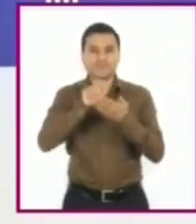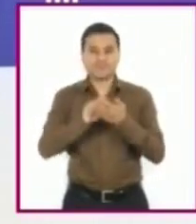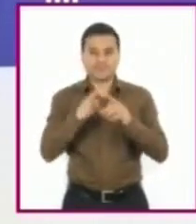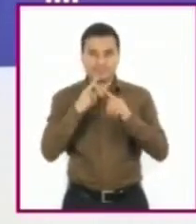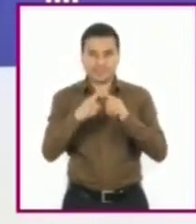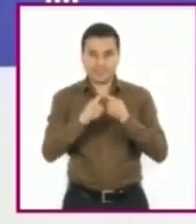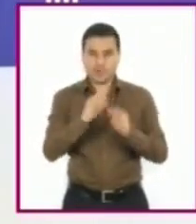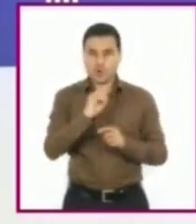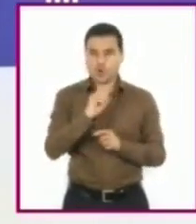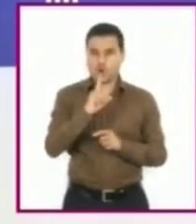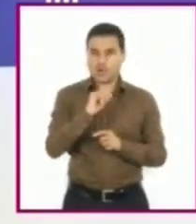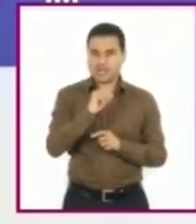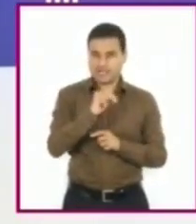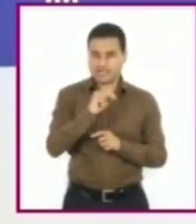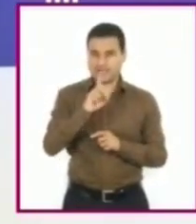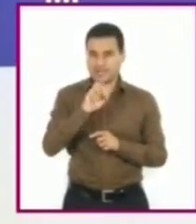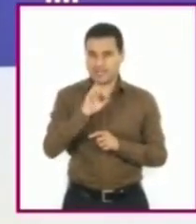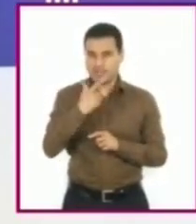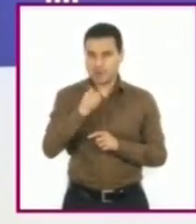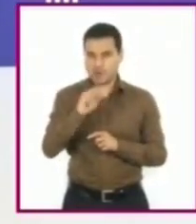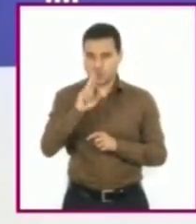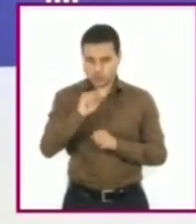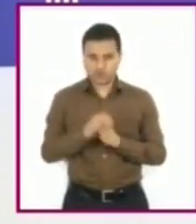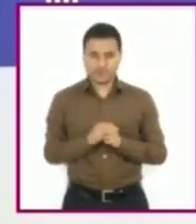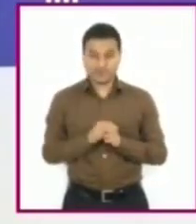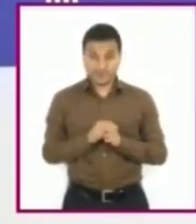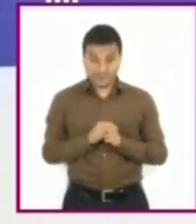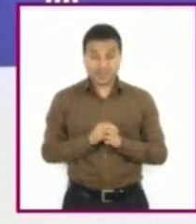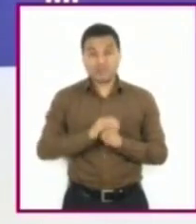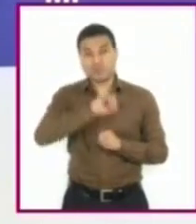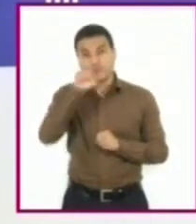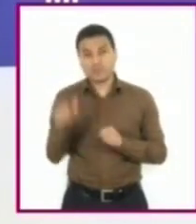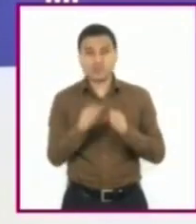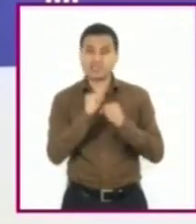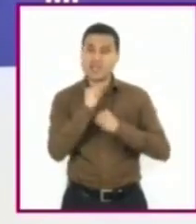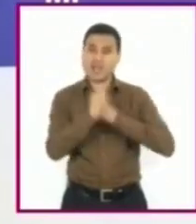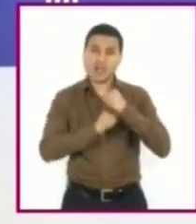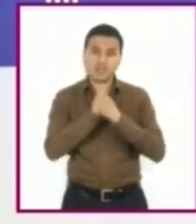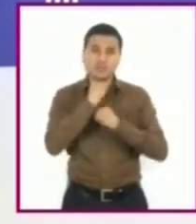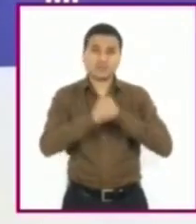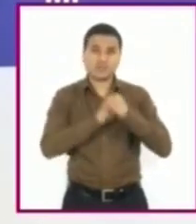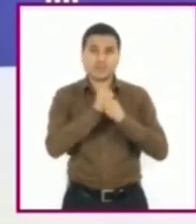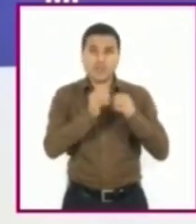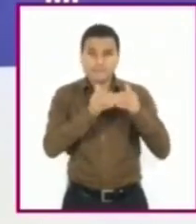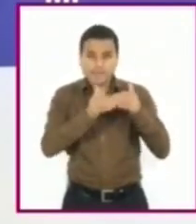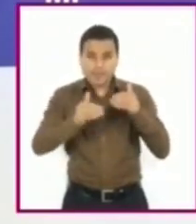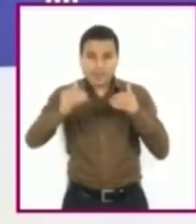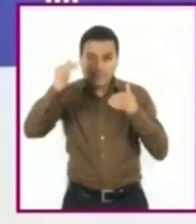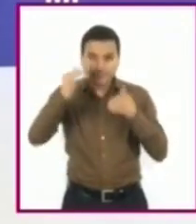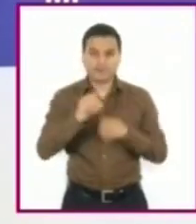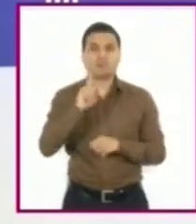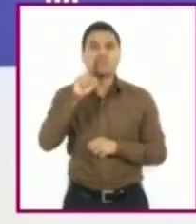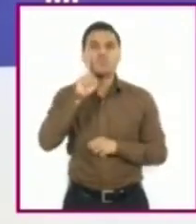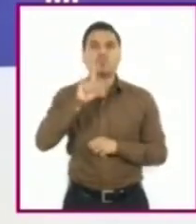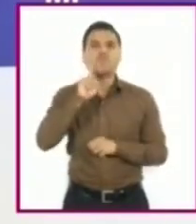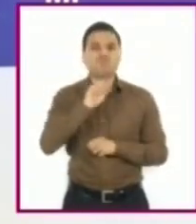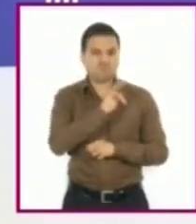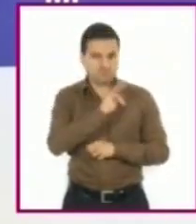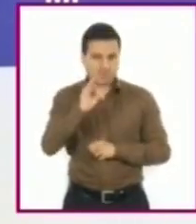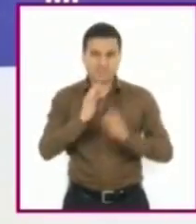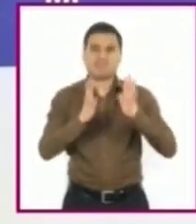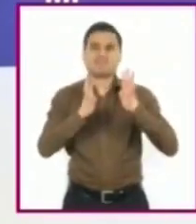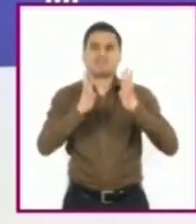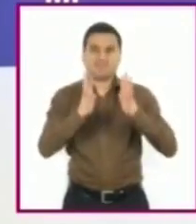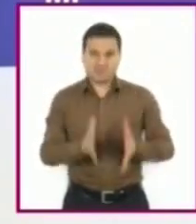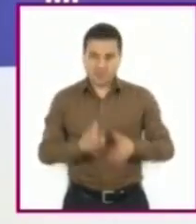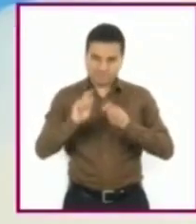de Gouges. No obstante, debieron pasar varias décadas para que la mujer pudiera alcanzar el pleno reconocimiento